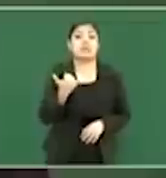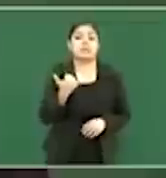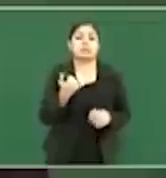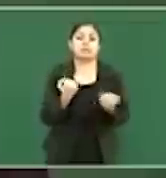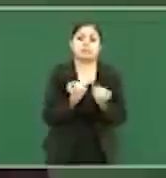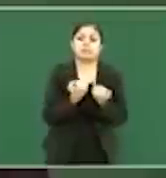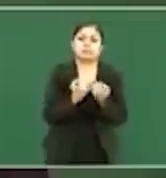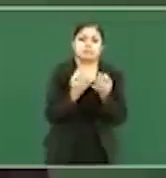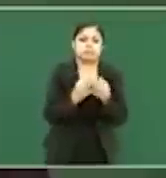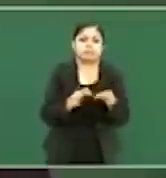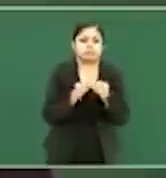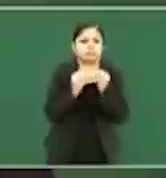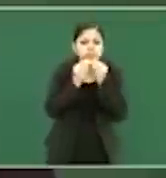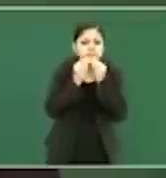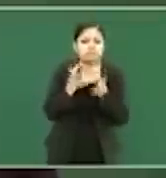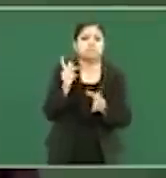sociales.